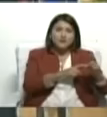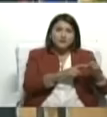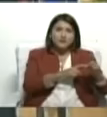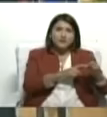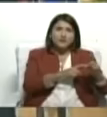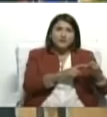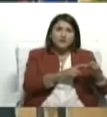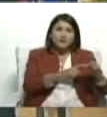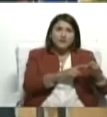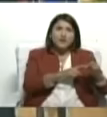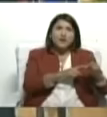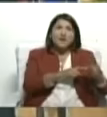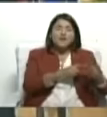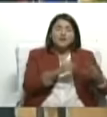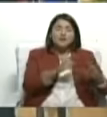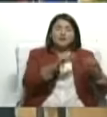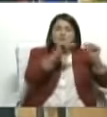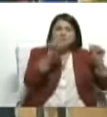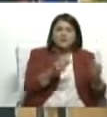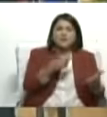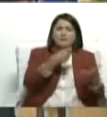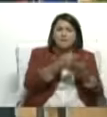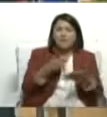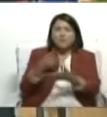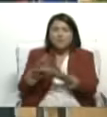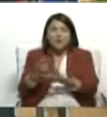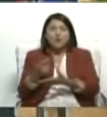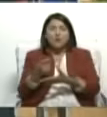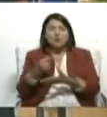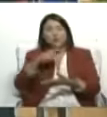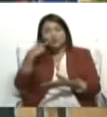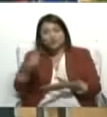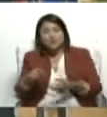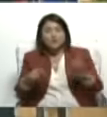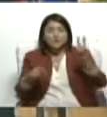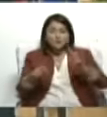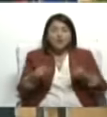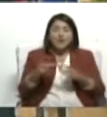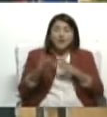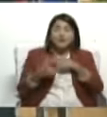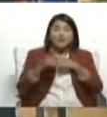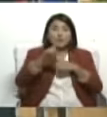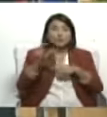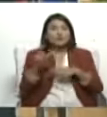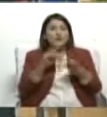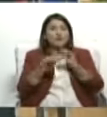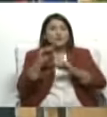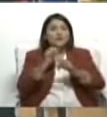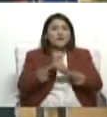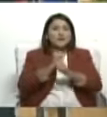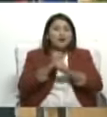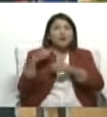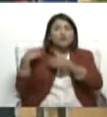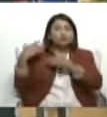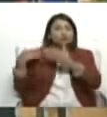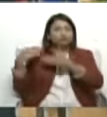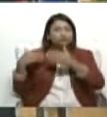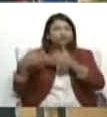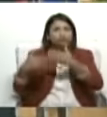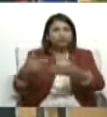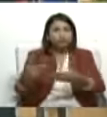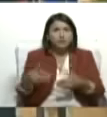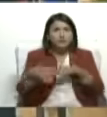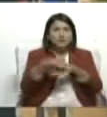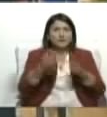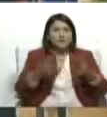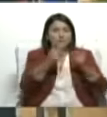Rusia y Venezuela. Viene avanzando, los técnicos han avanzado de manera sustancial. Los técnicos del Ministerio de